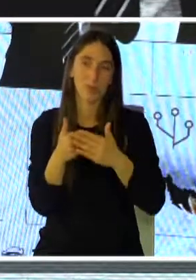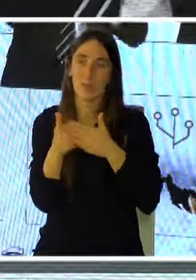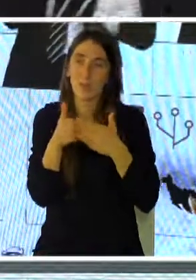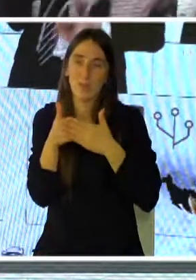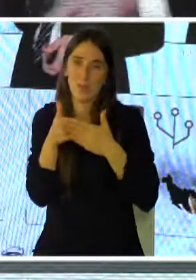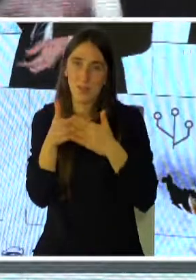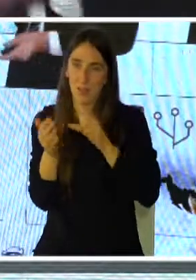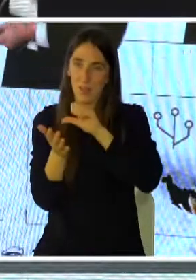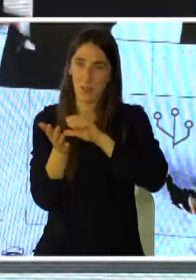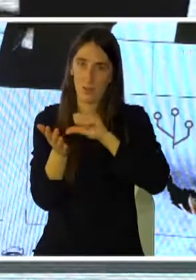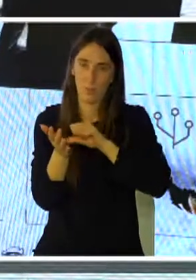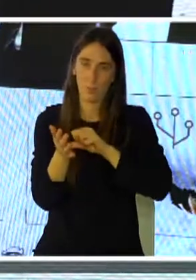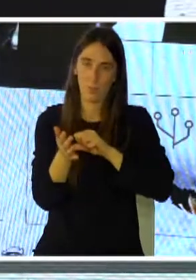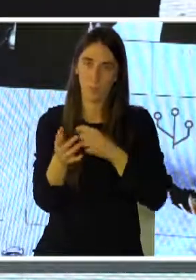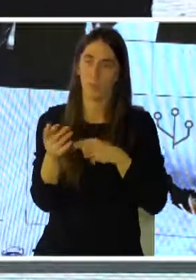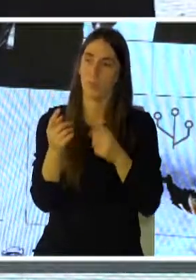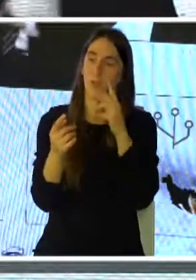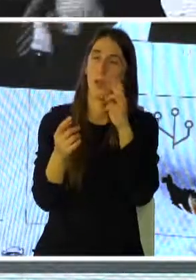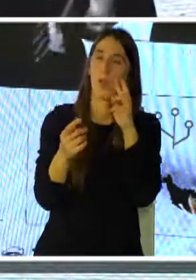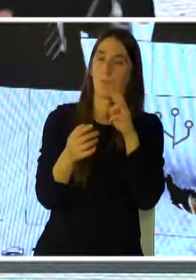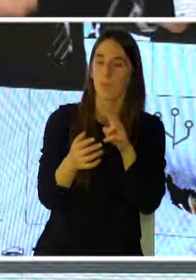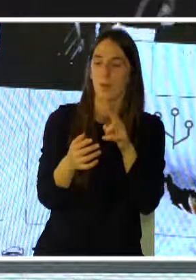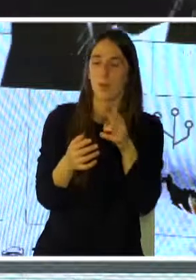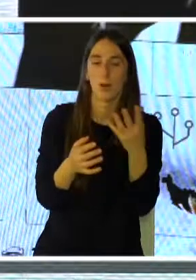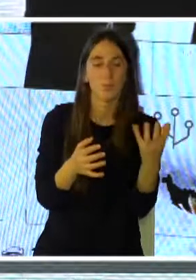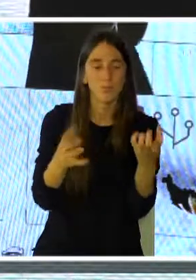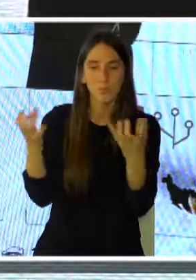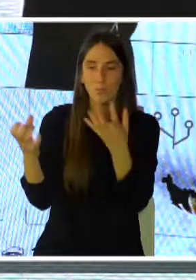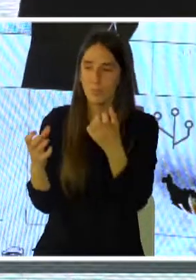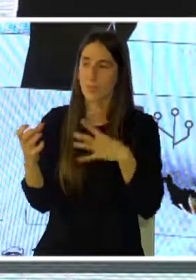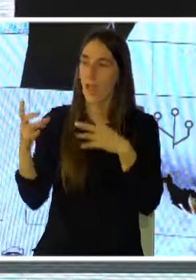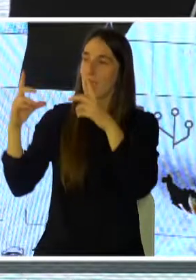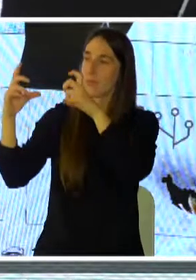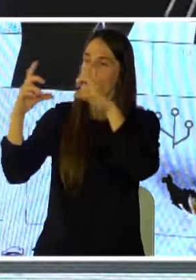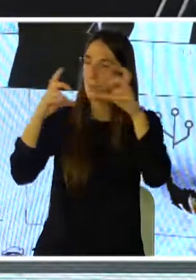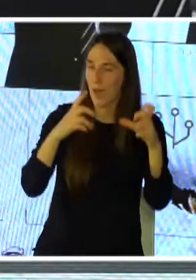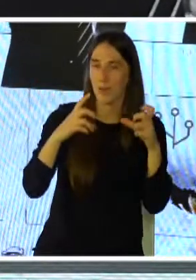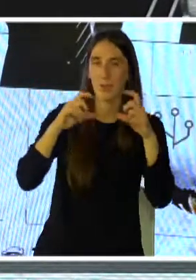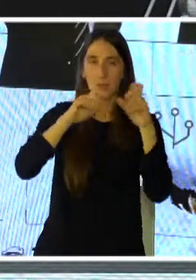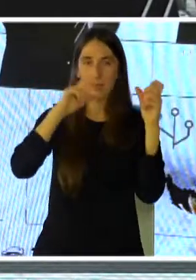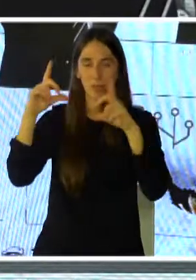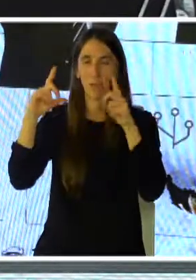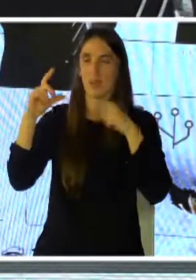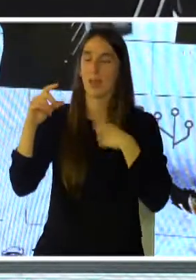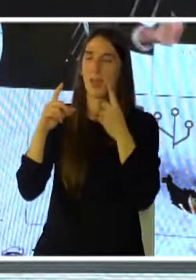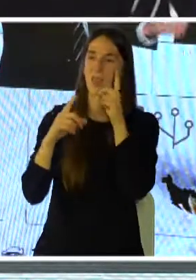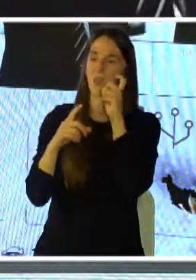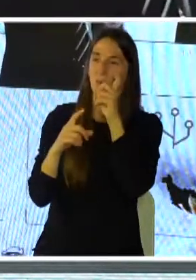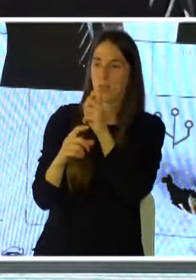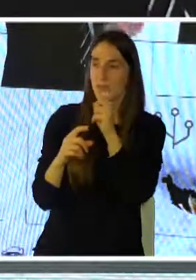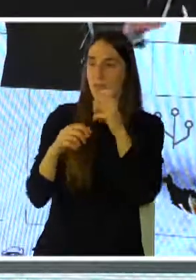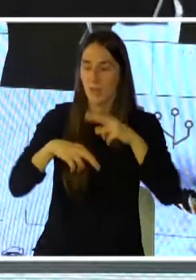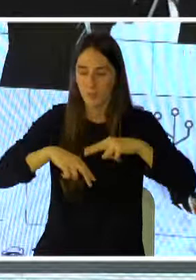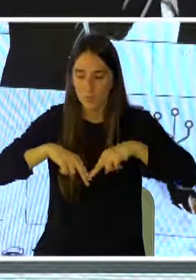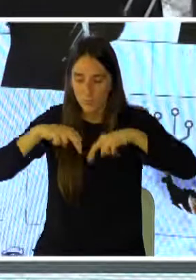esa ciudad. Cuando miramos esos dispositivos y tienen imágenes, las imágenes son muy difíciles de procesar porque lleva mucho tiempo